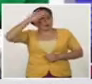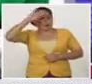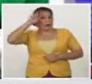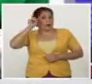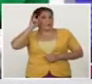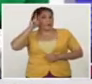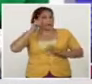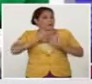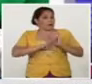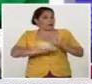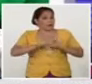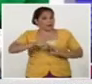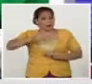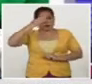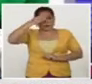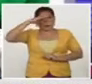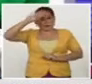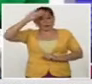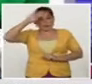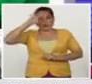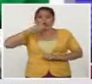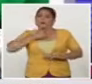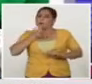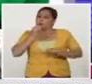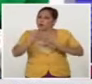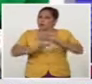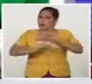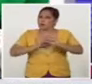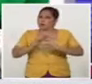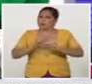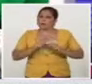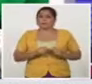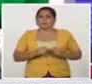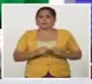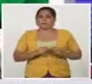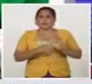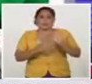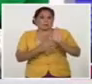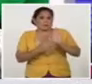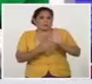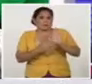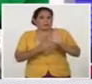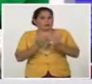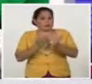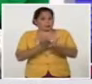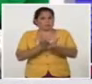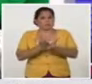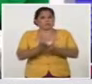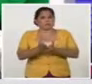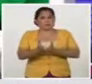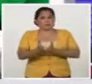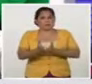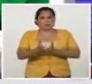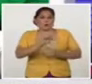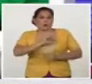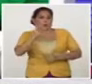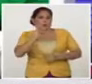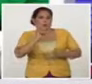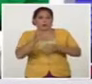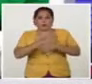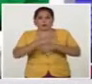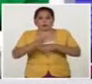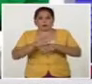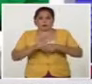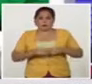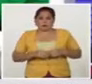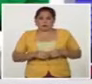que se adopten, el avance como se ha venido presentando, tú mismo has hablado del avance